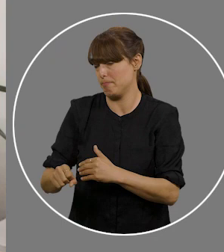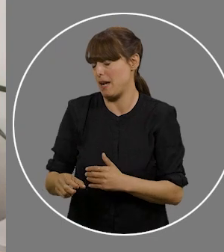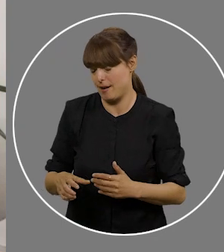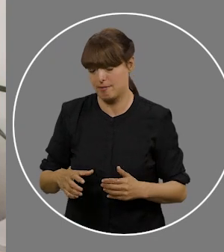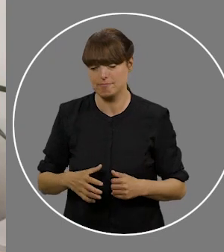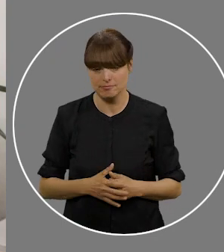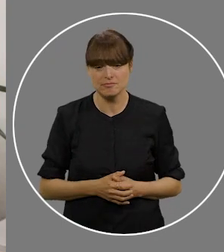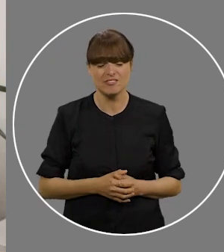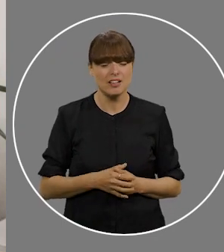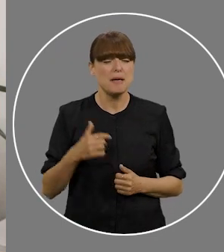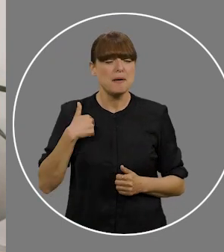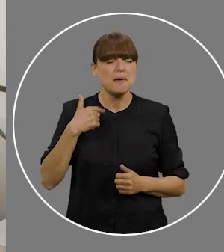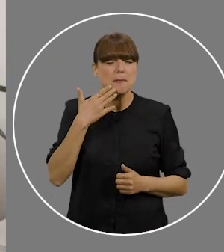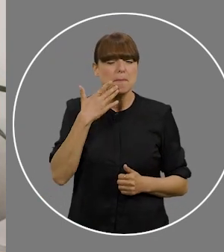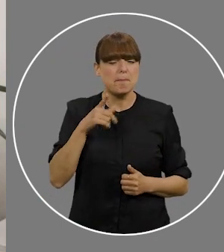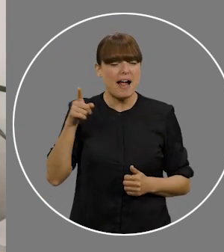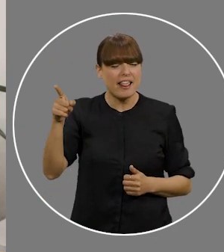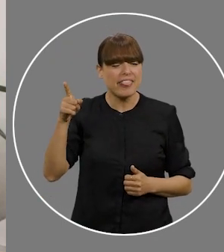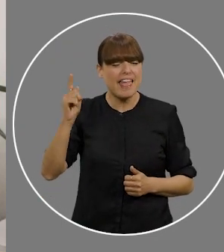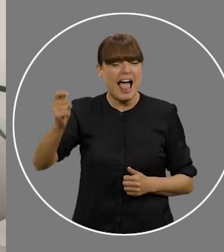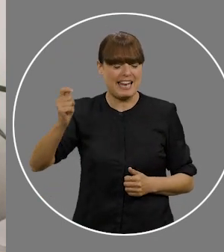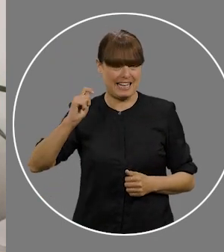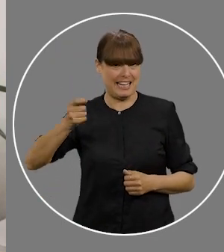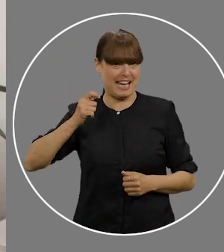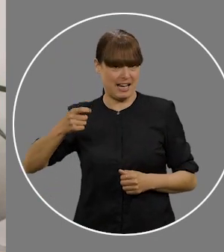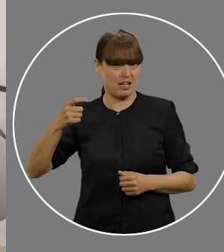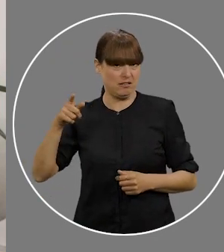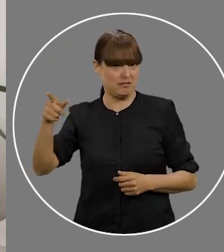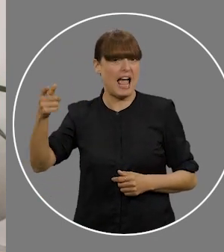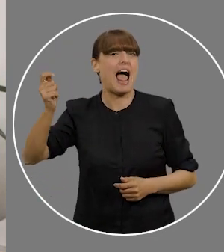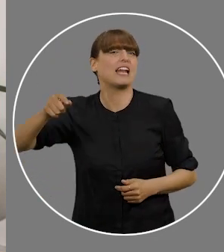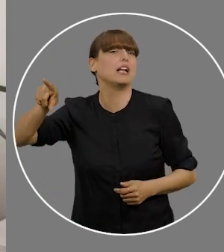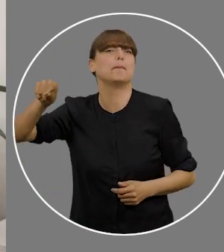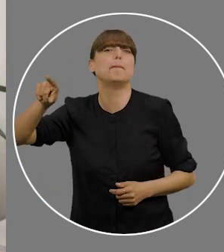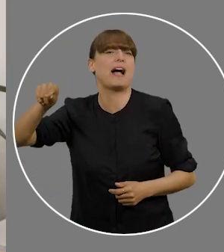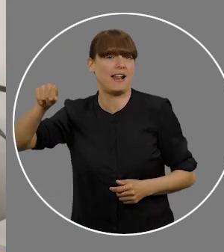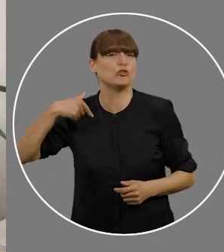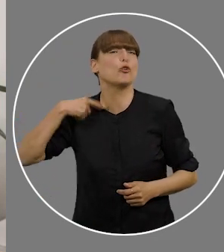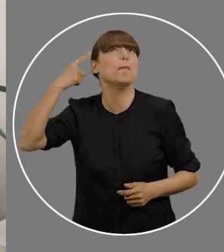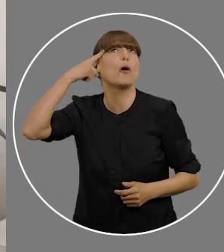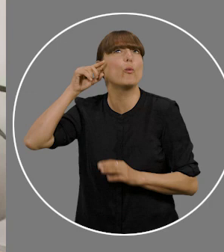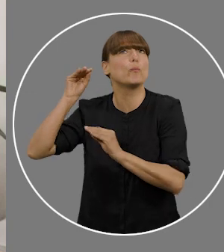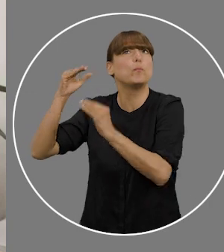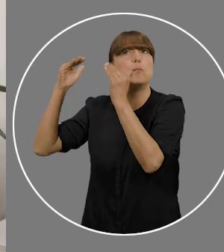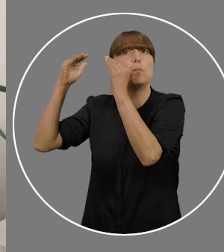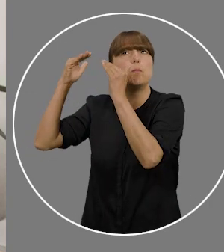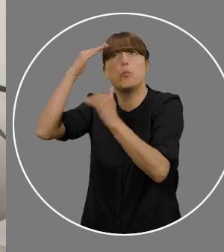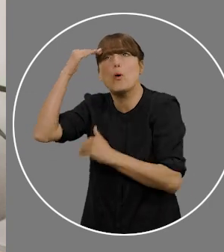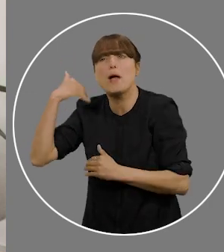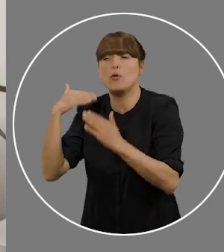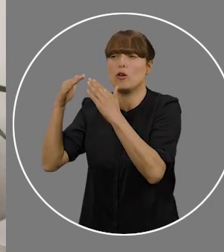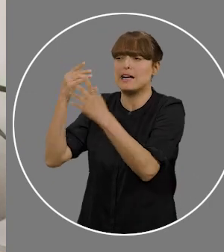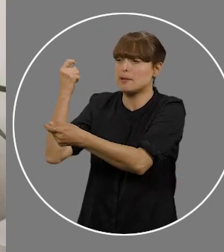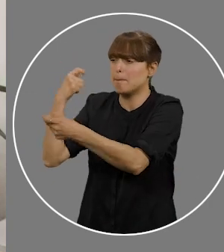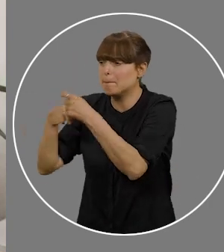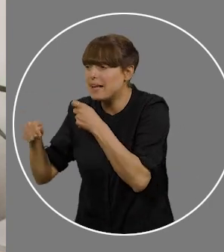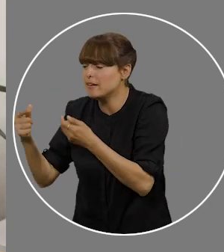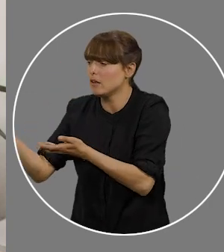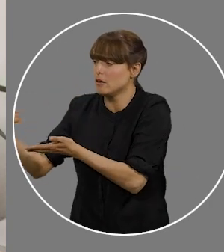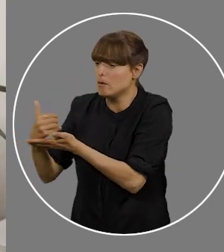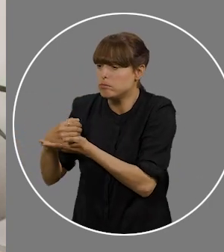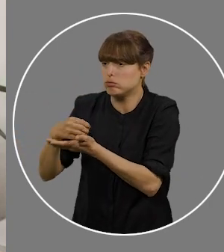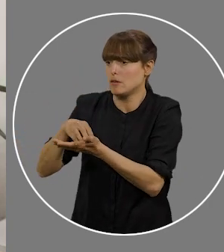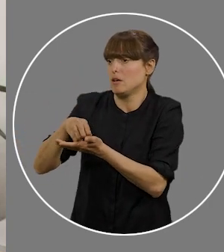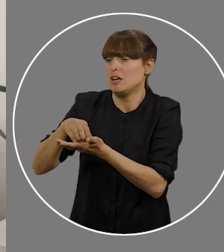no era muy alto y ella traía dinero de lo que había vendido al pueblo. Yo no, porque como yo, mucha